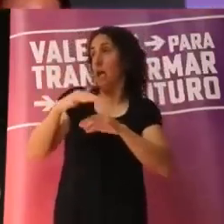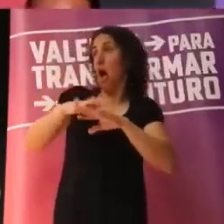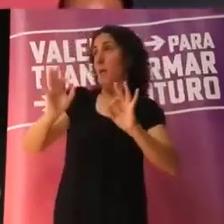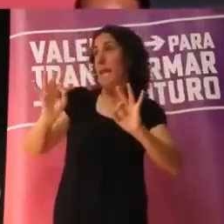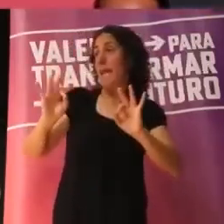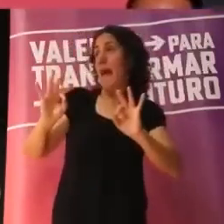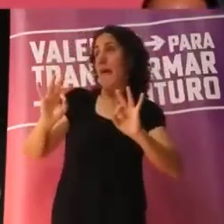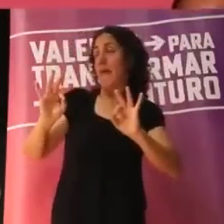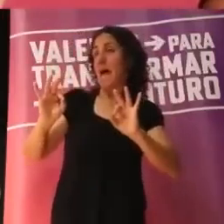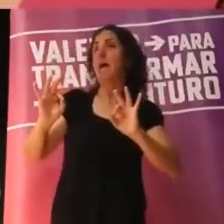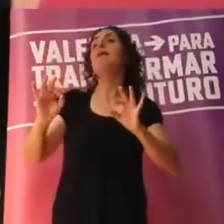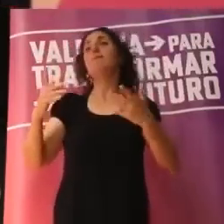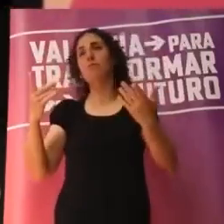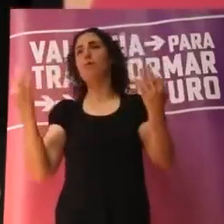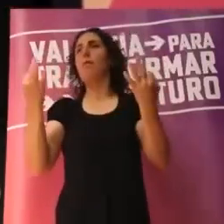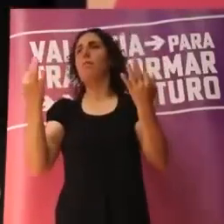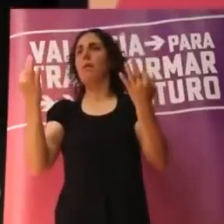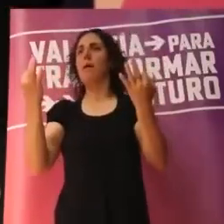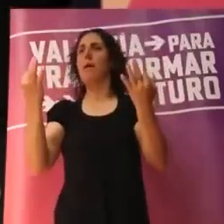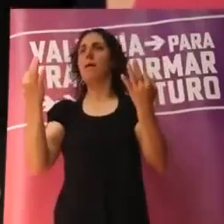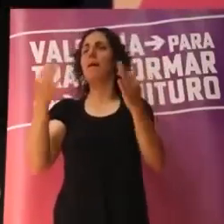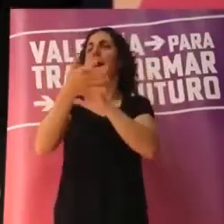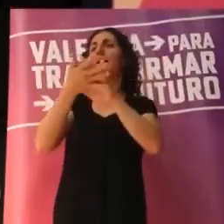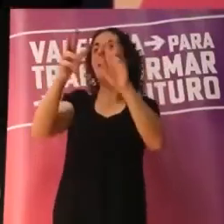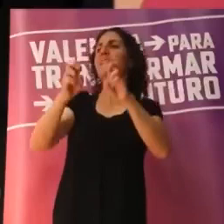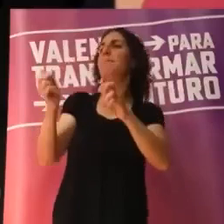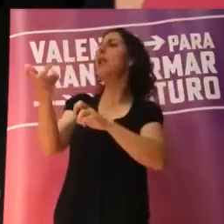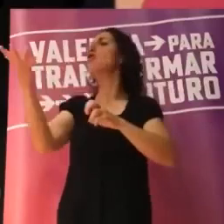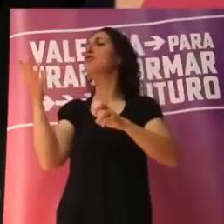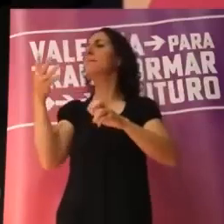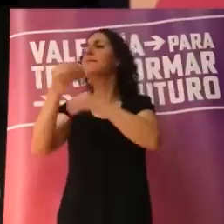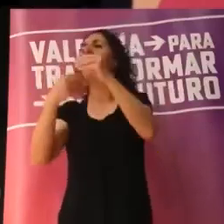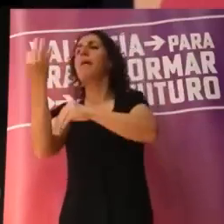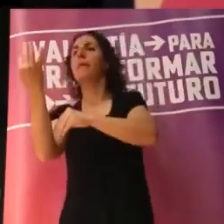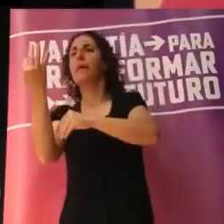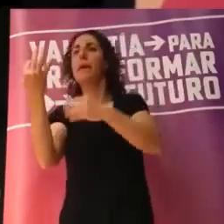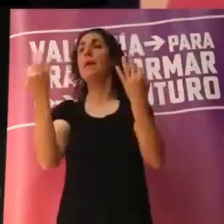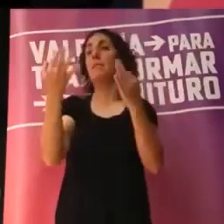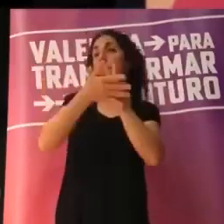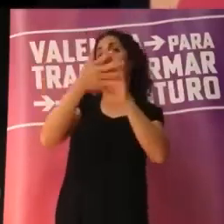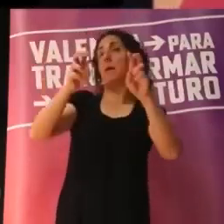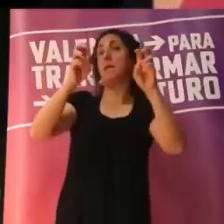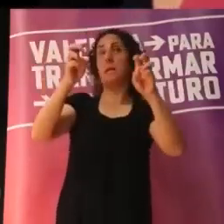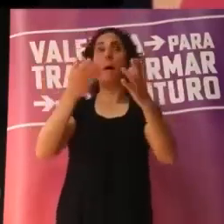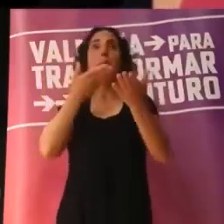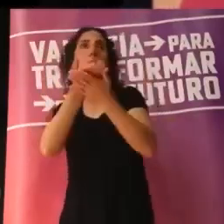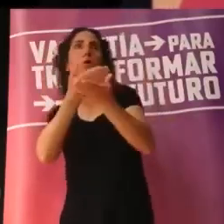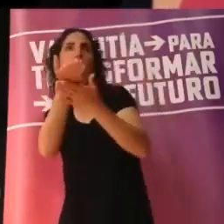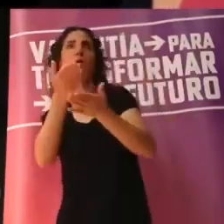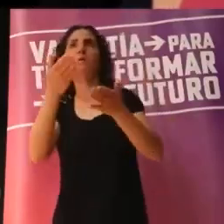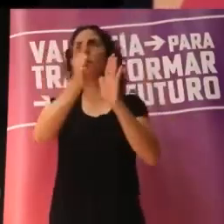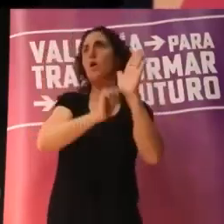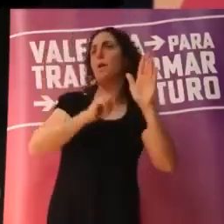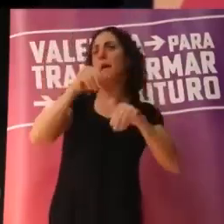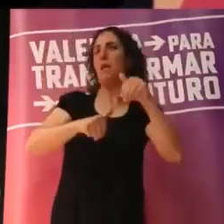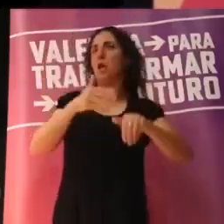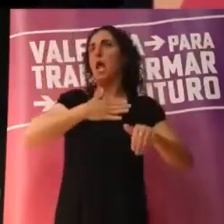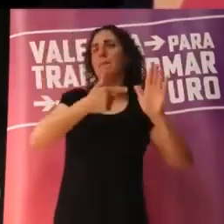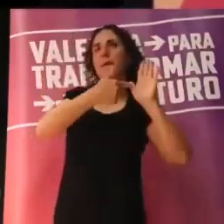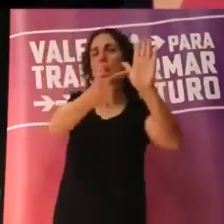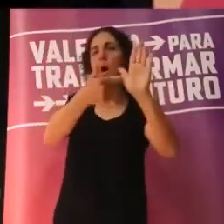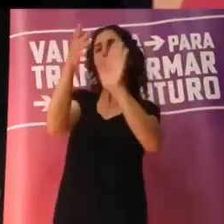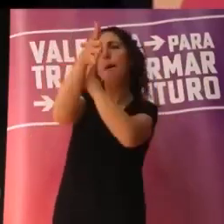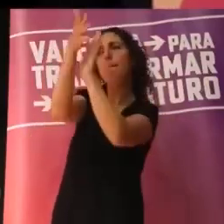hablar de su programa, de sus propuestas, de lo que quieren hacer, pero yo no sé si tiene mucho sentido que yo venga a contar lo que han